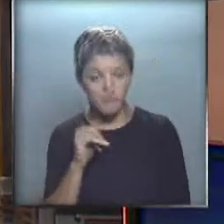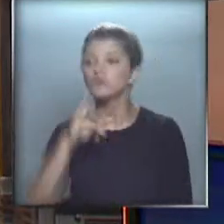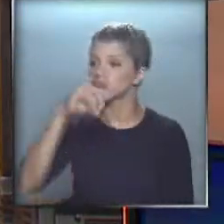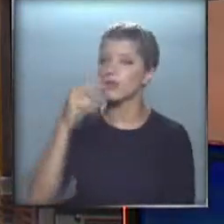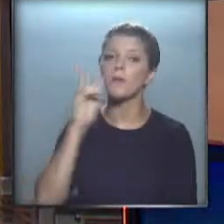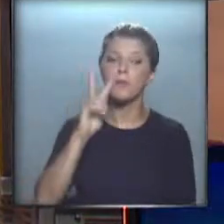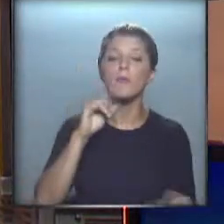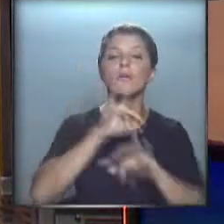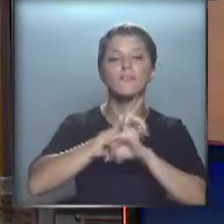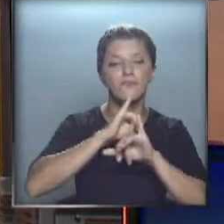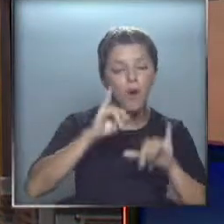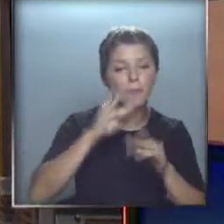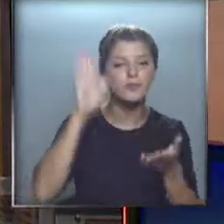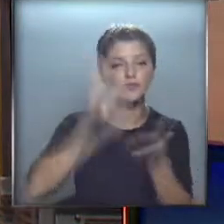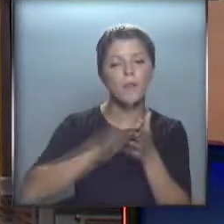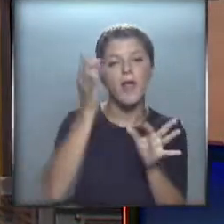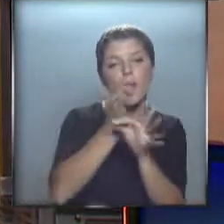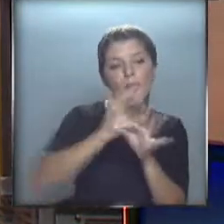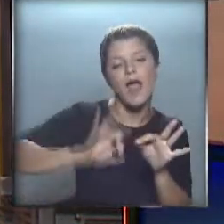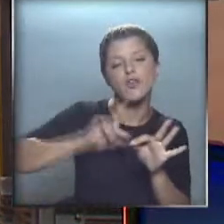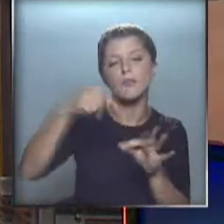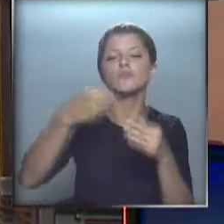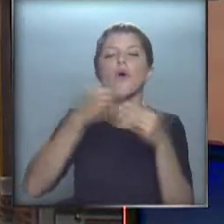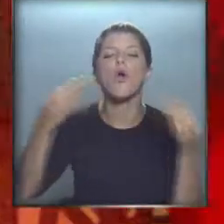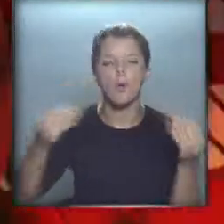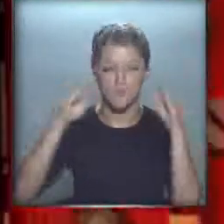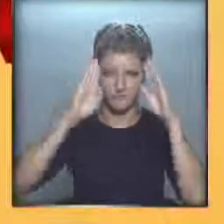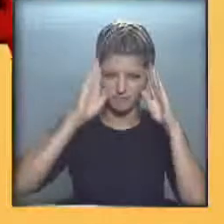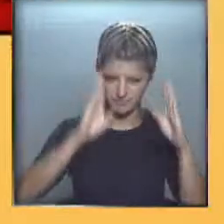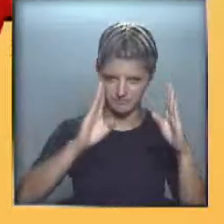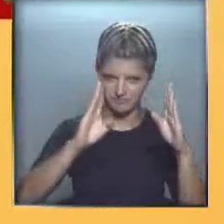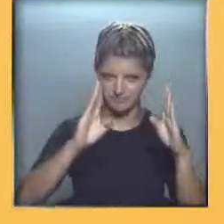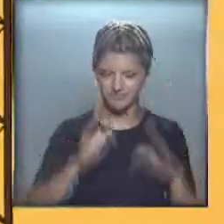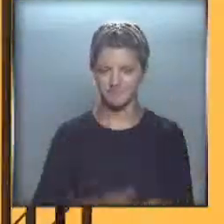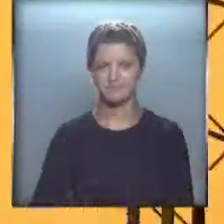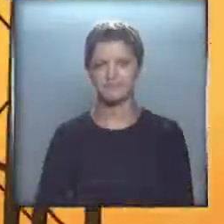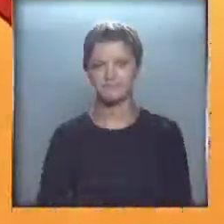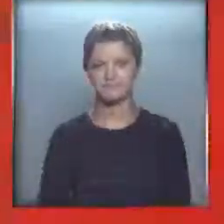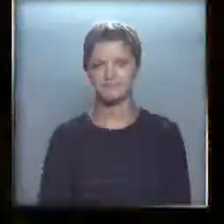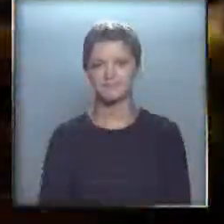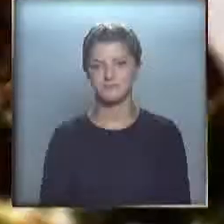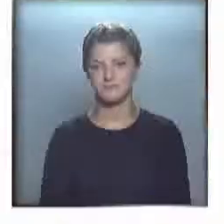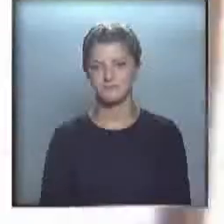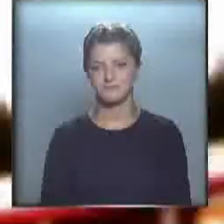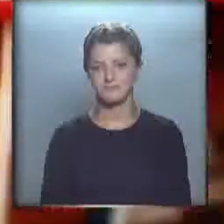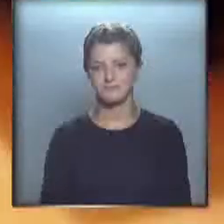Informe navideño de cómo queremos que sea la escuela en el 2014. Por todos los chicos. A ver.